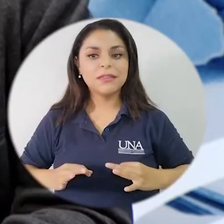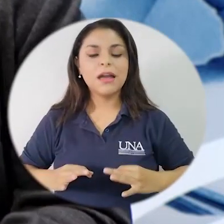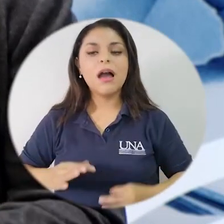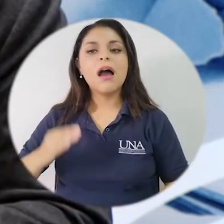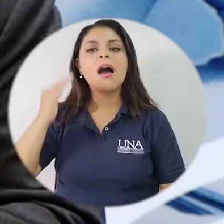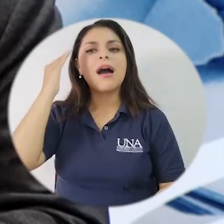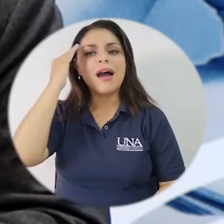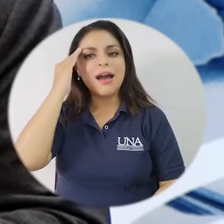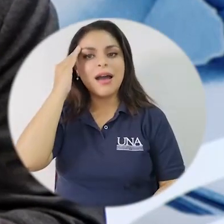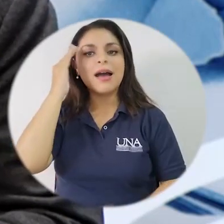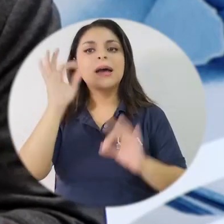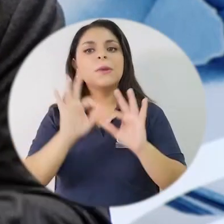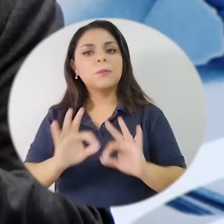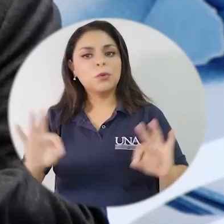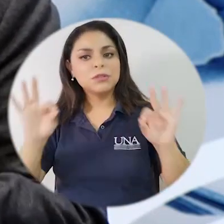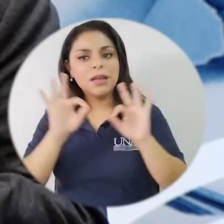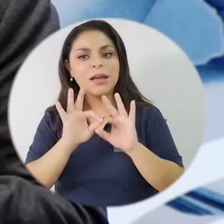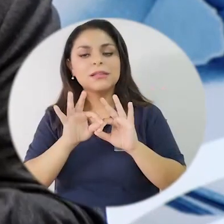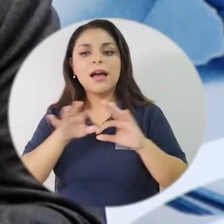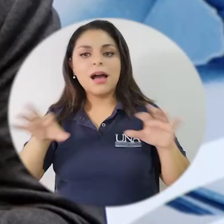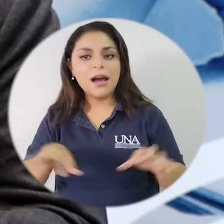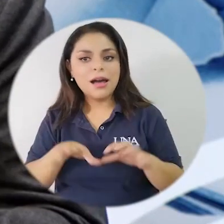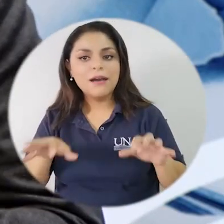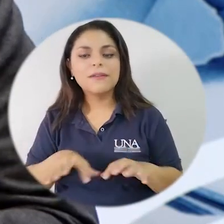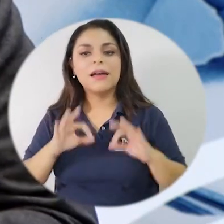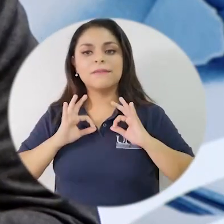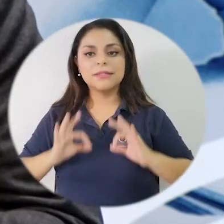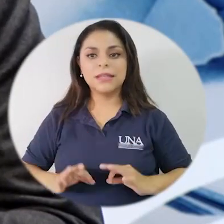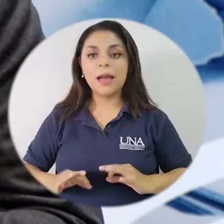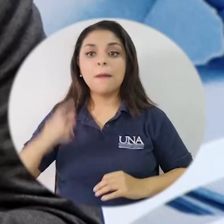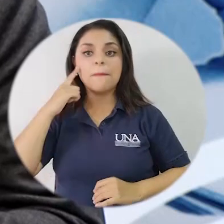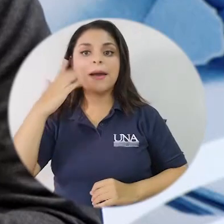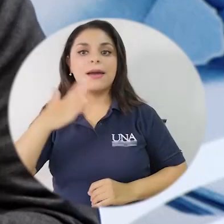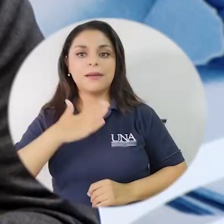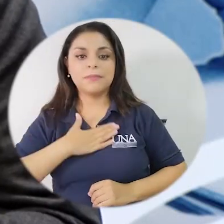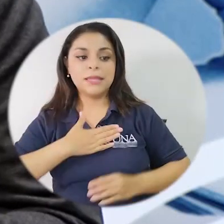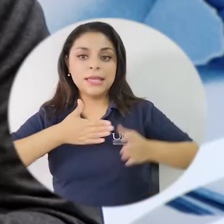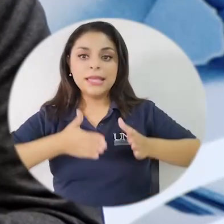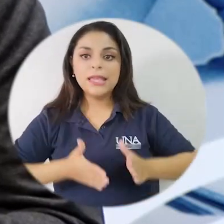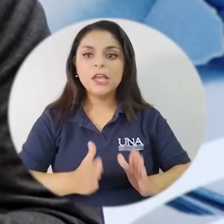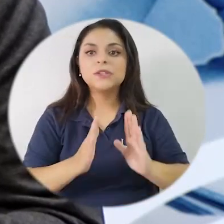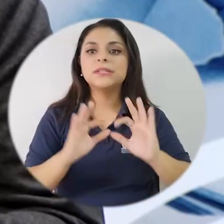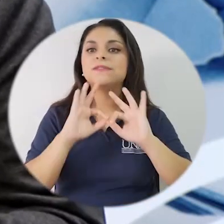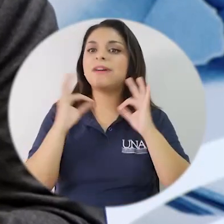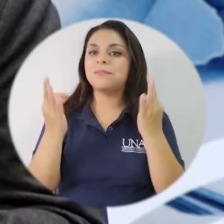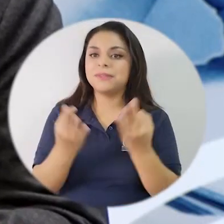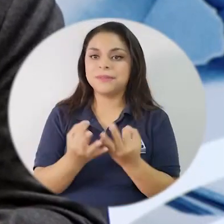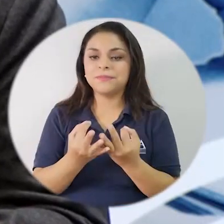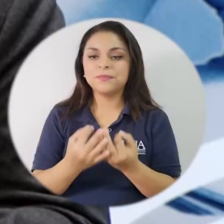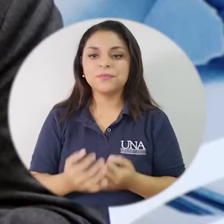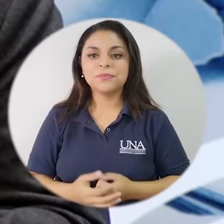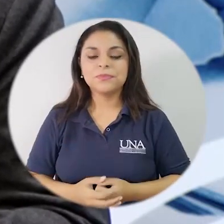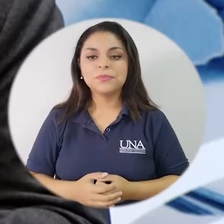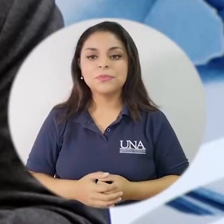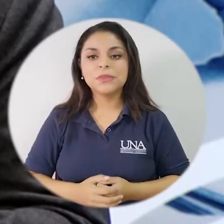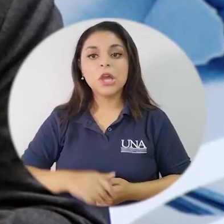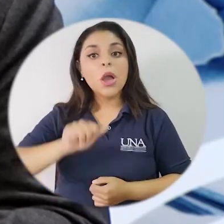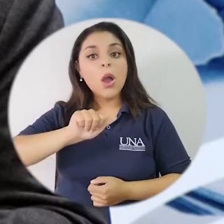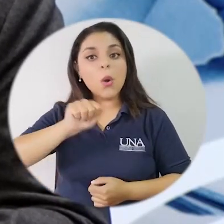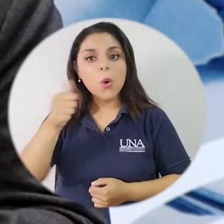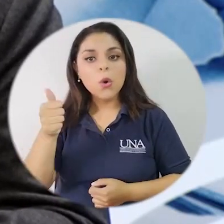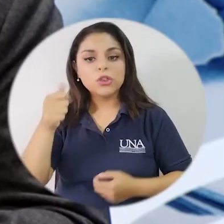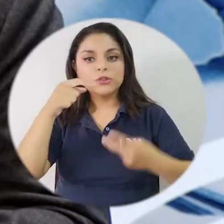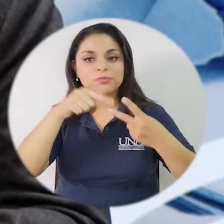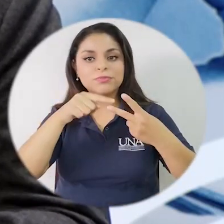de la importancia de la actividad física para ellos, para sus hijos y para la familia. Otro de los aspectos que